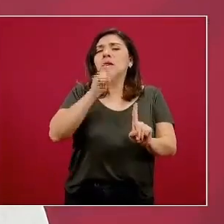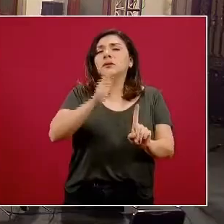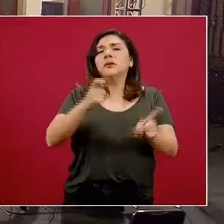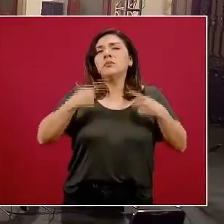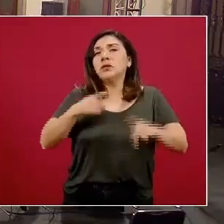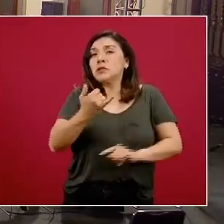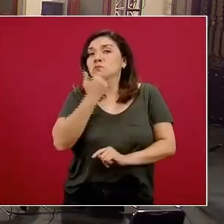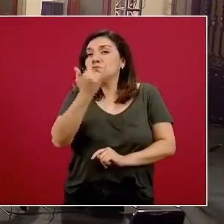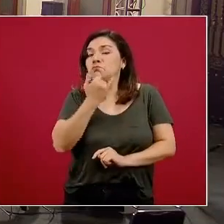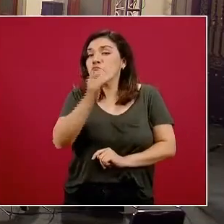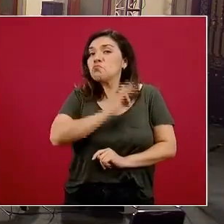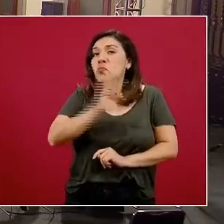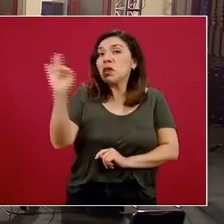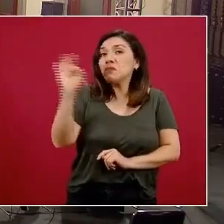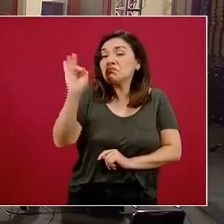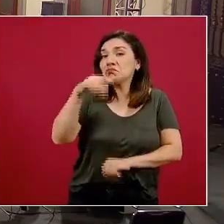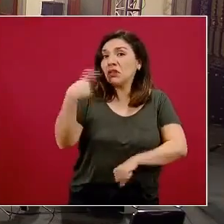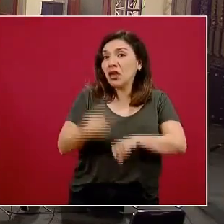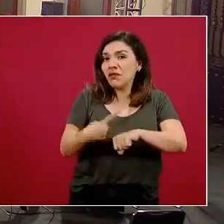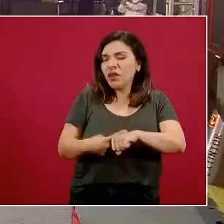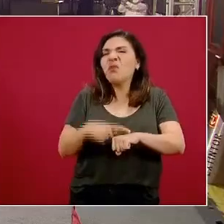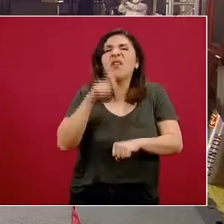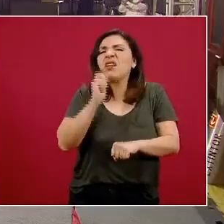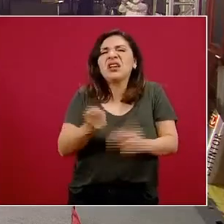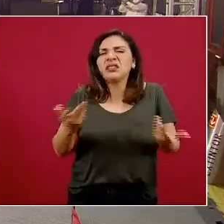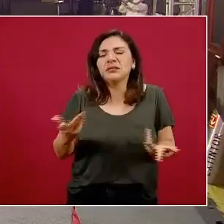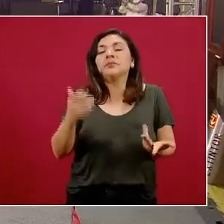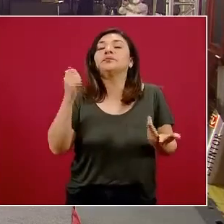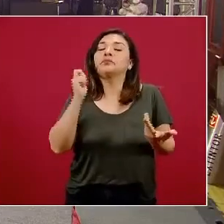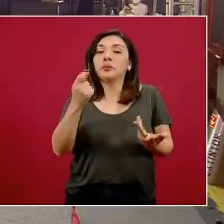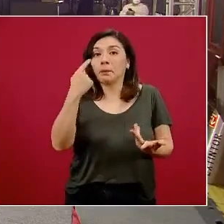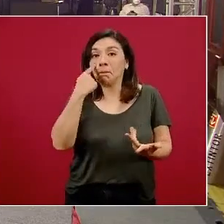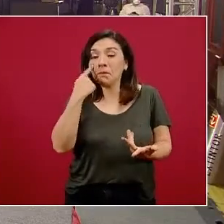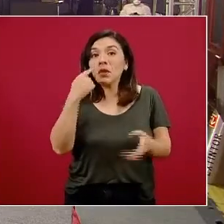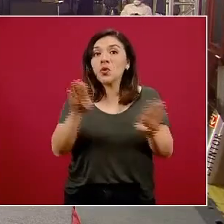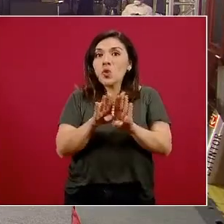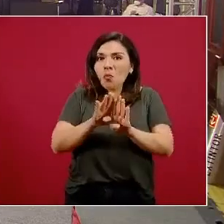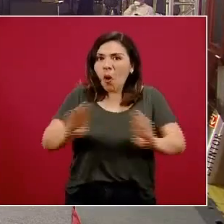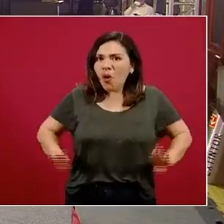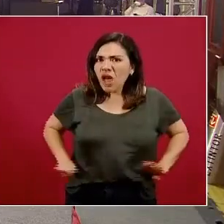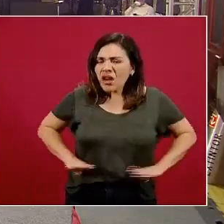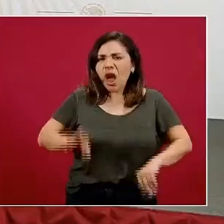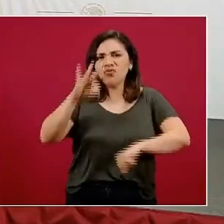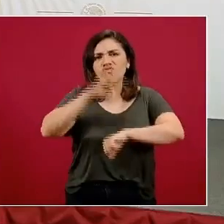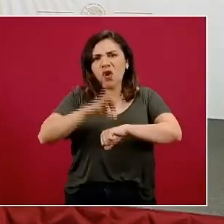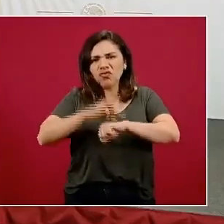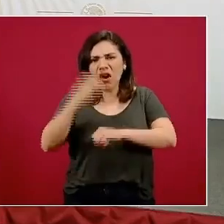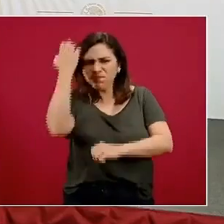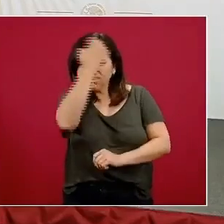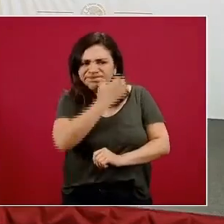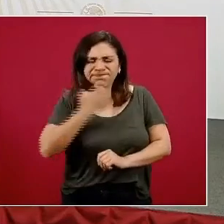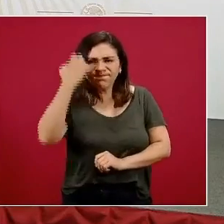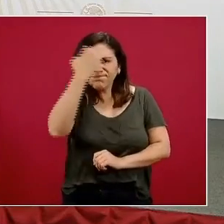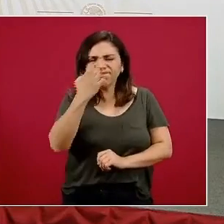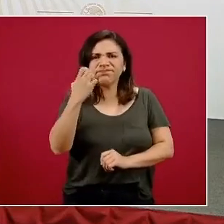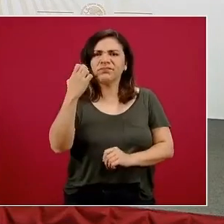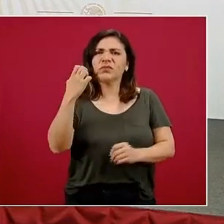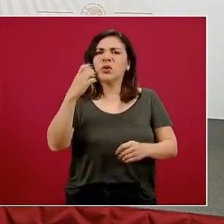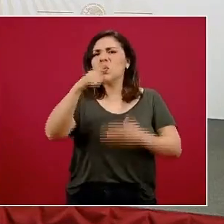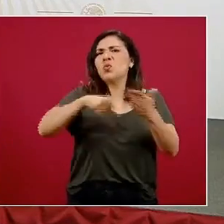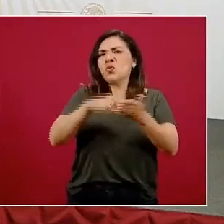sospechosos. ¿Qué quiere decir caso sospechoso? Que con base en las características médicas, las características